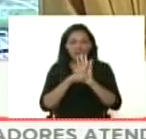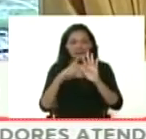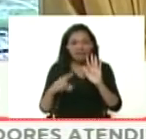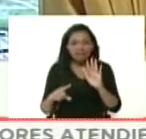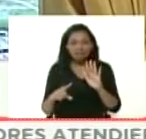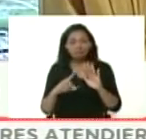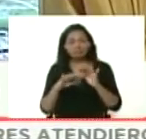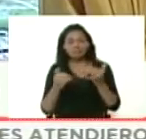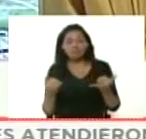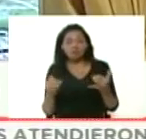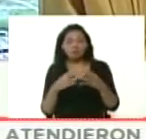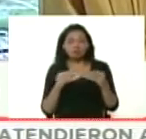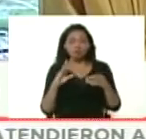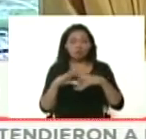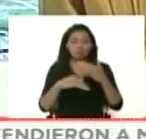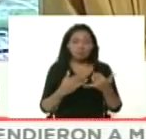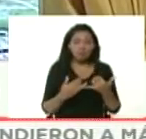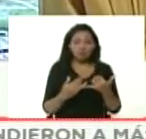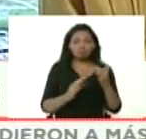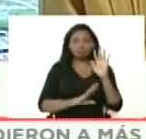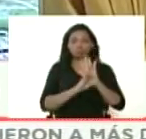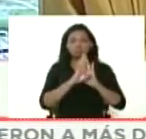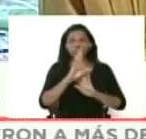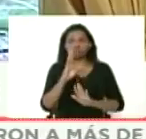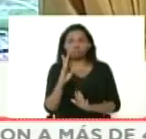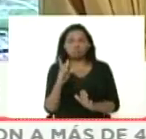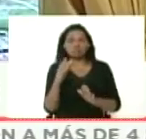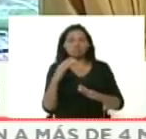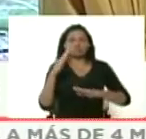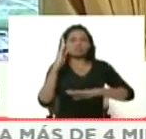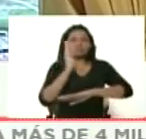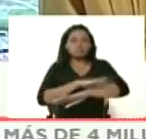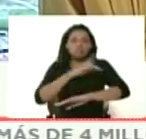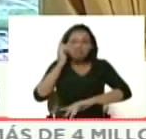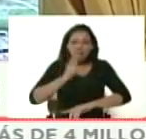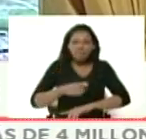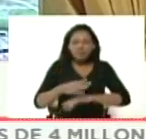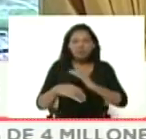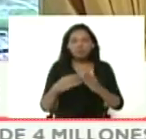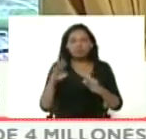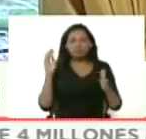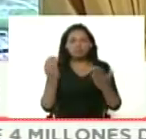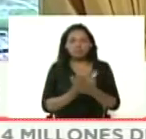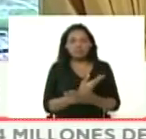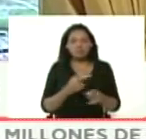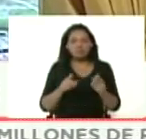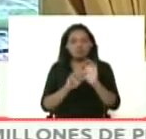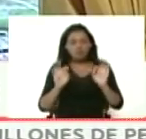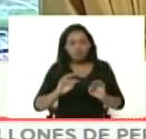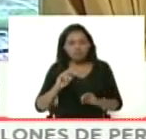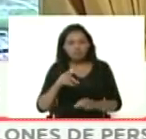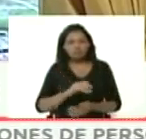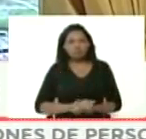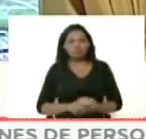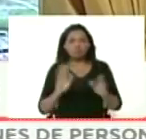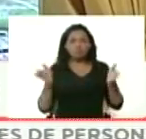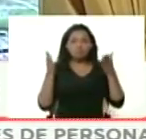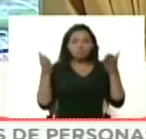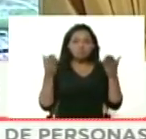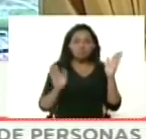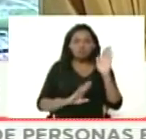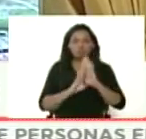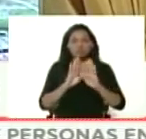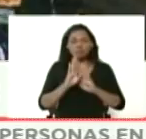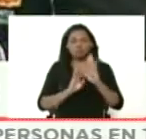la realidad actual del sector, incrementar las penalizaciones que correspondan, eliminar la impunidad, propulsar el crecimiento y el